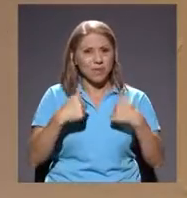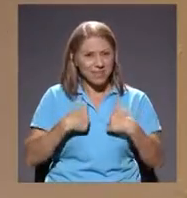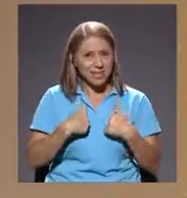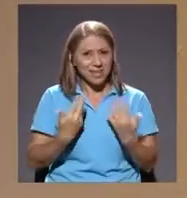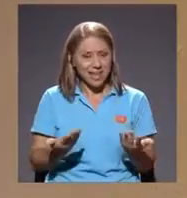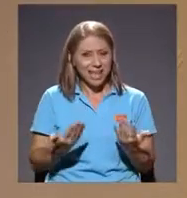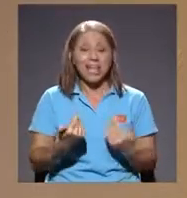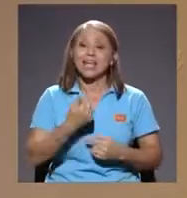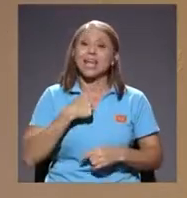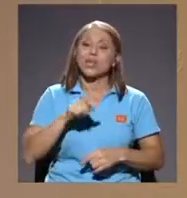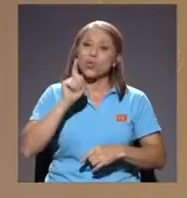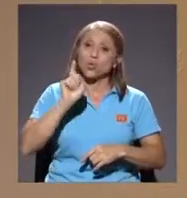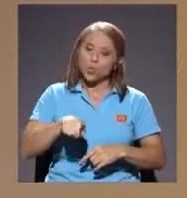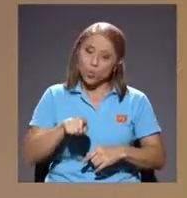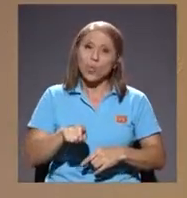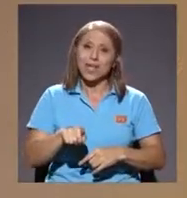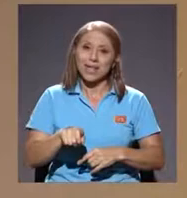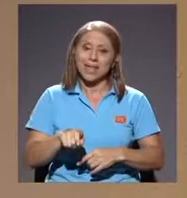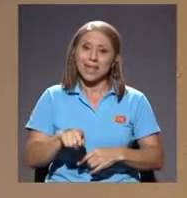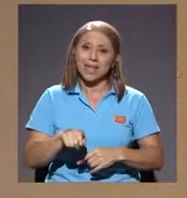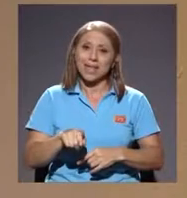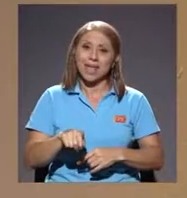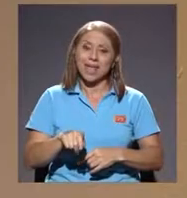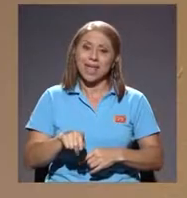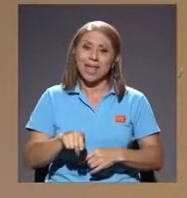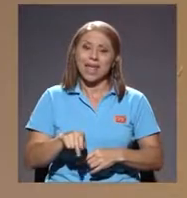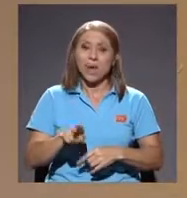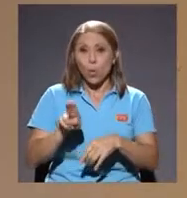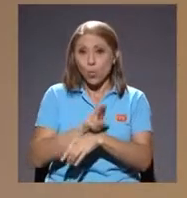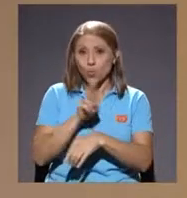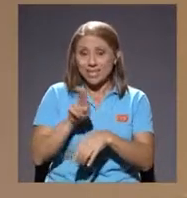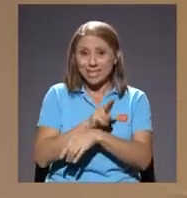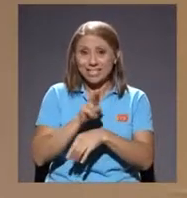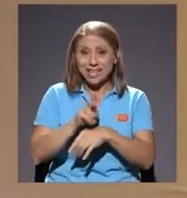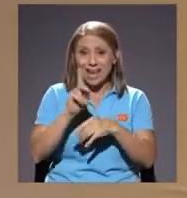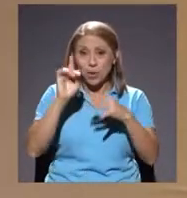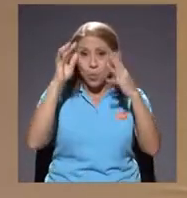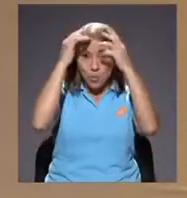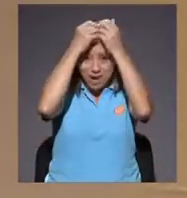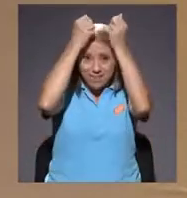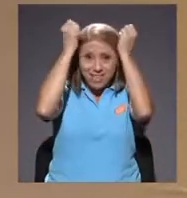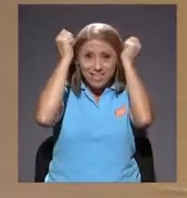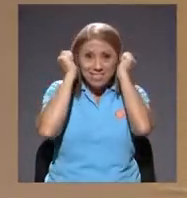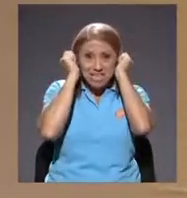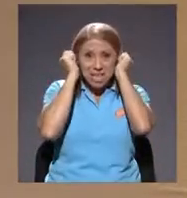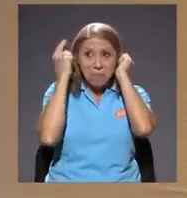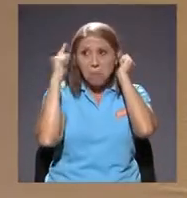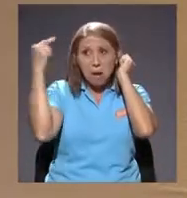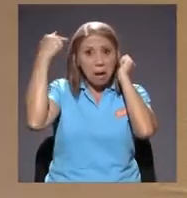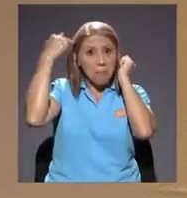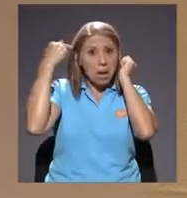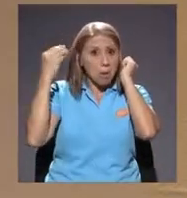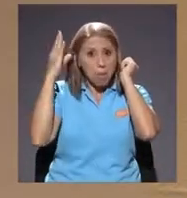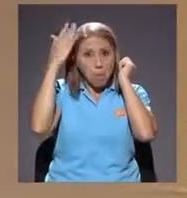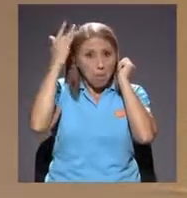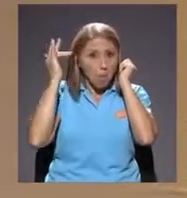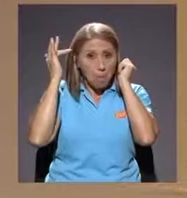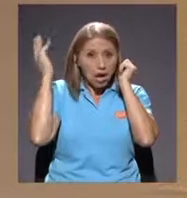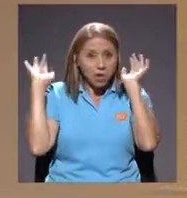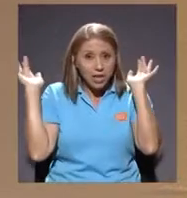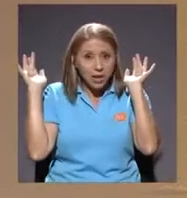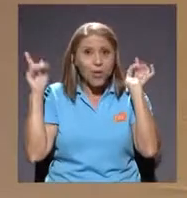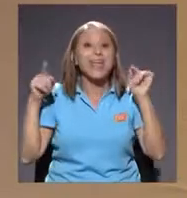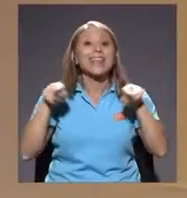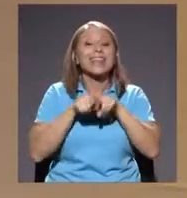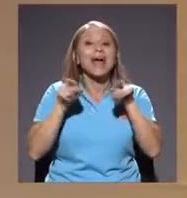tuve que ponerme un una redecilla para el pelo que no tengo una red de sótanos para